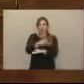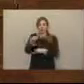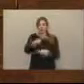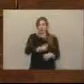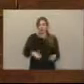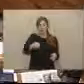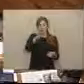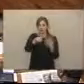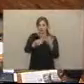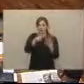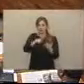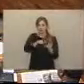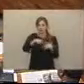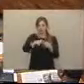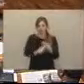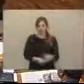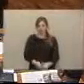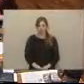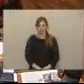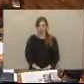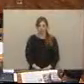y por tu participación. Gracias.